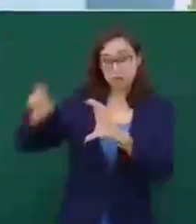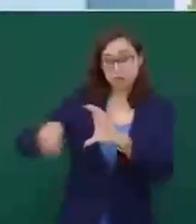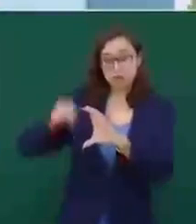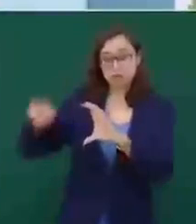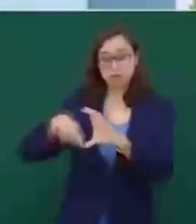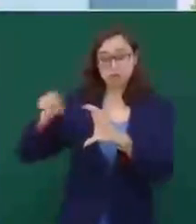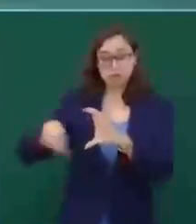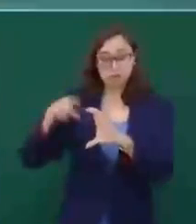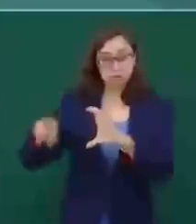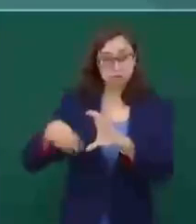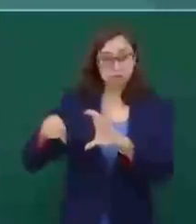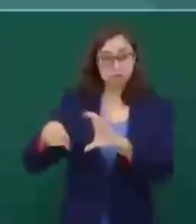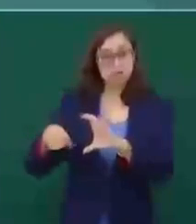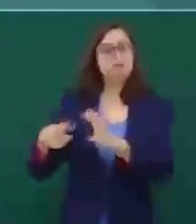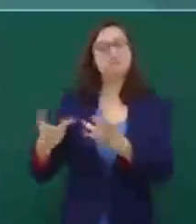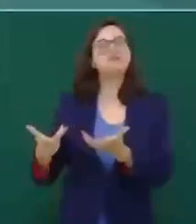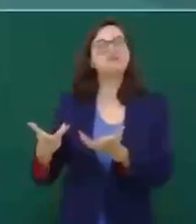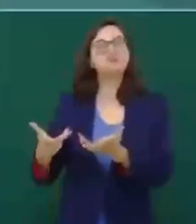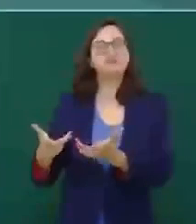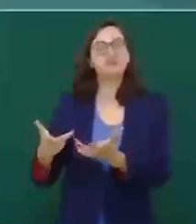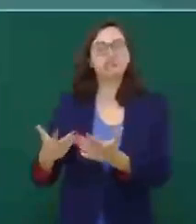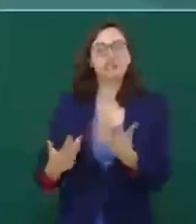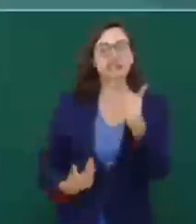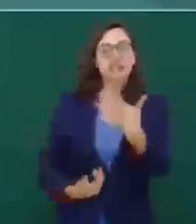porque así está la ley,